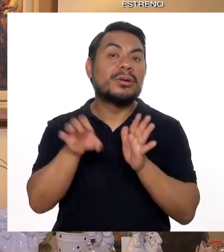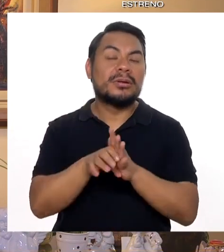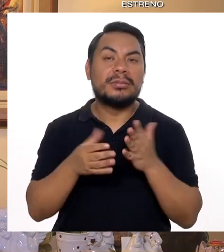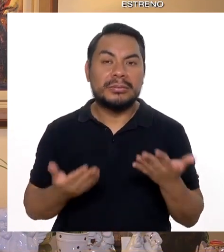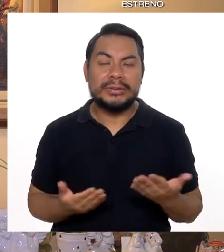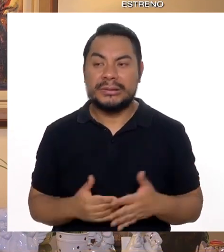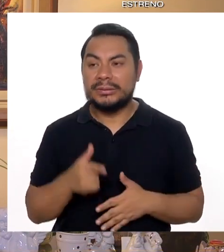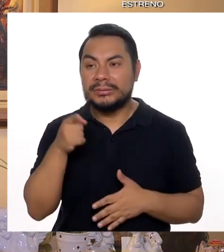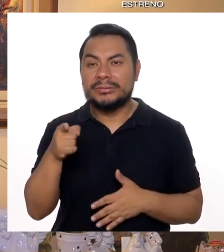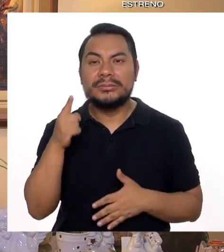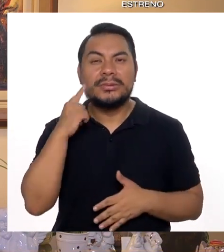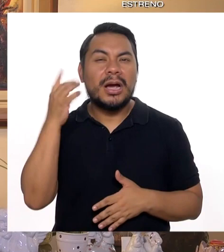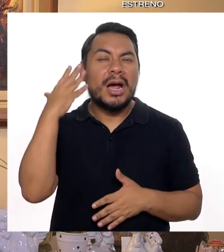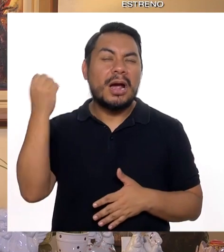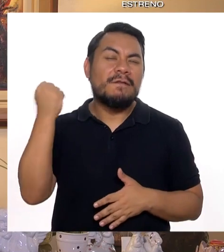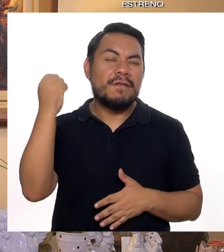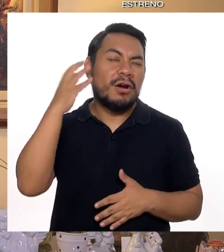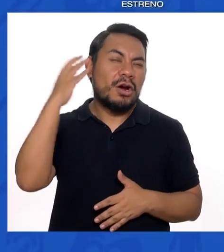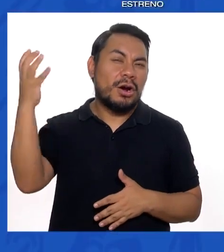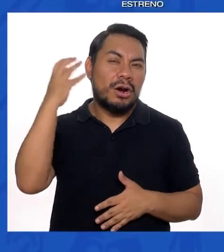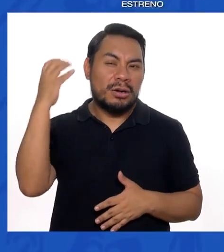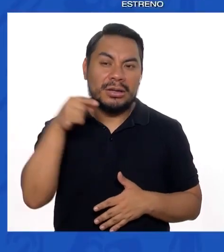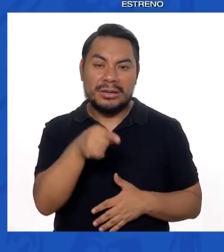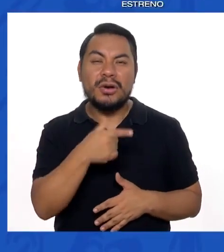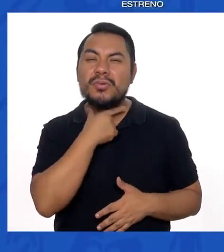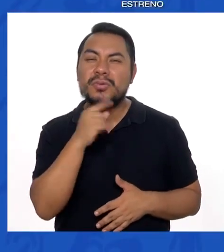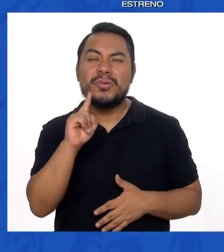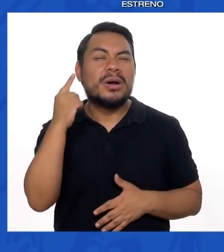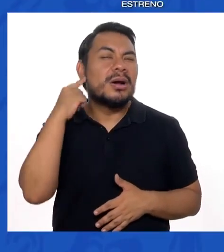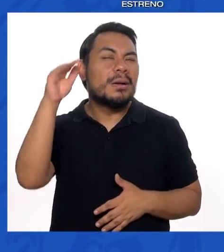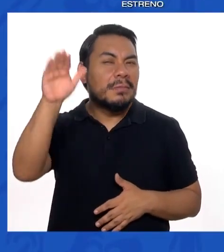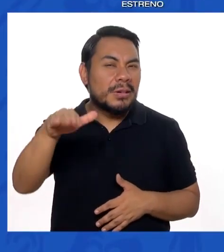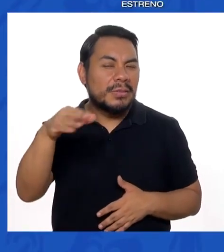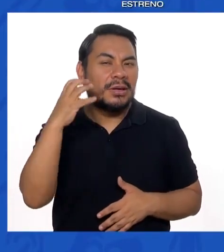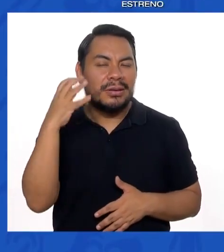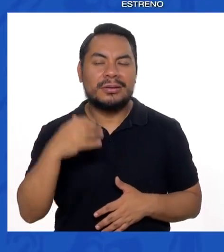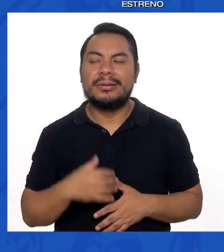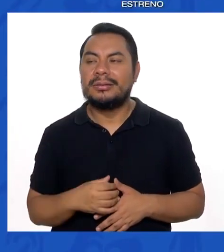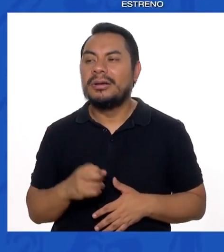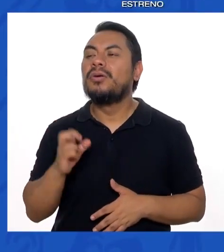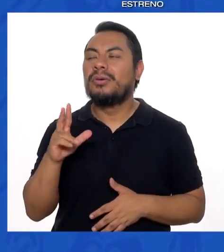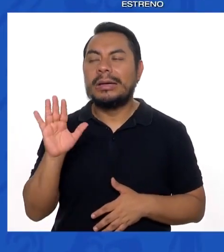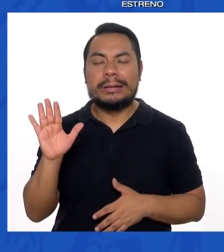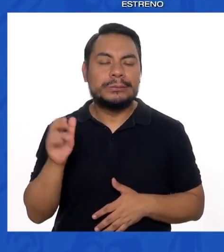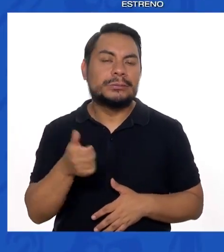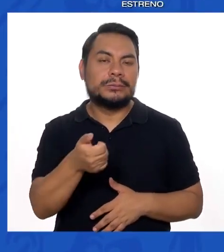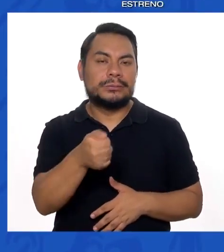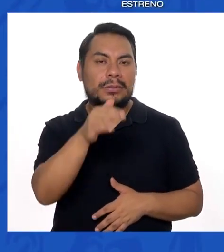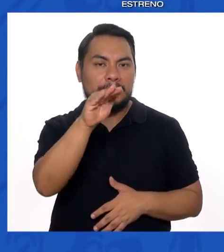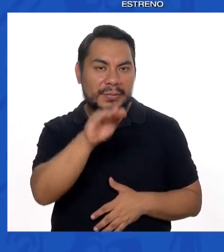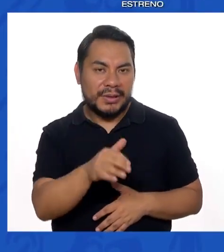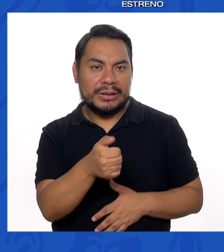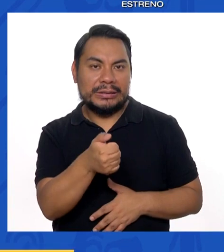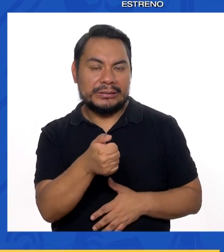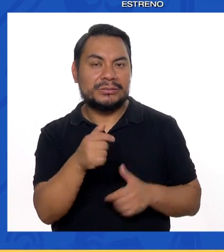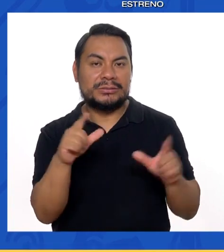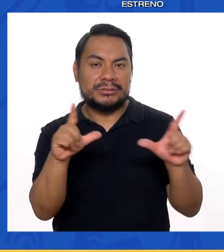por ejemplo, la bulla, ¿no? Me fastidia, bajen el volumen, ya hay que